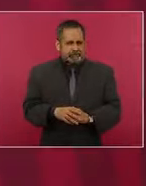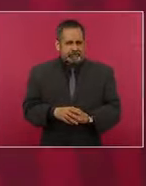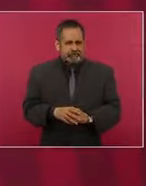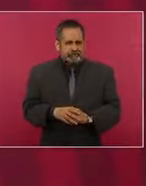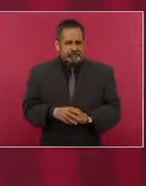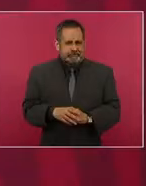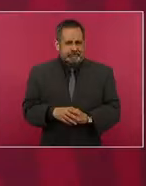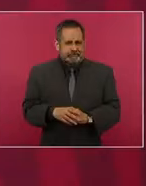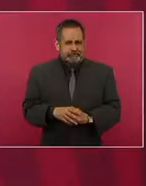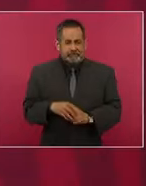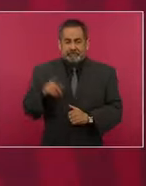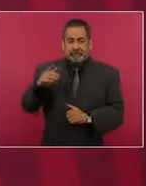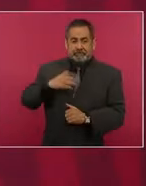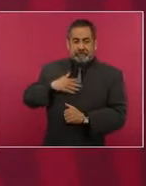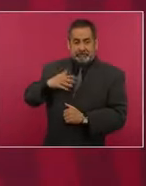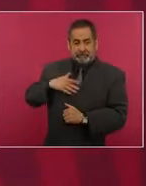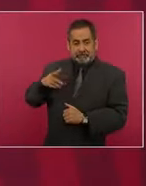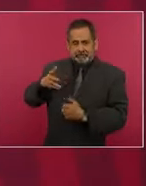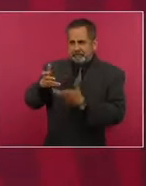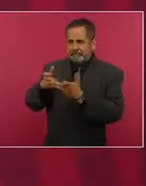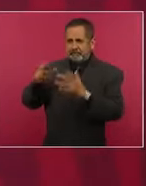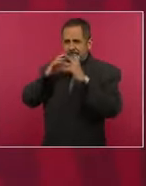la quinta de allá de Palenque,